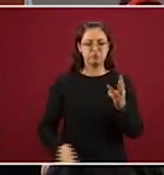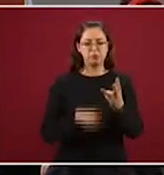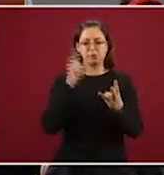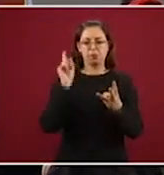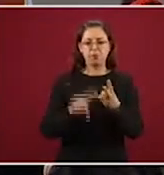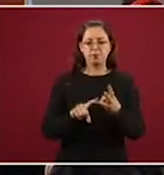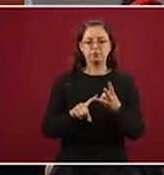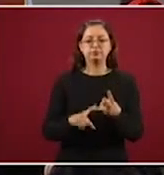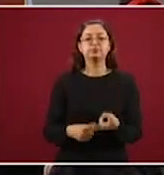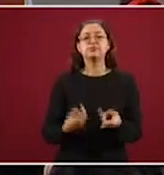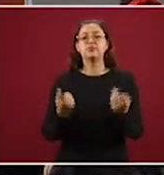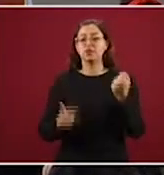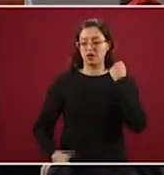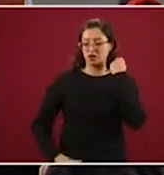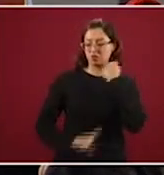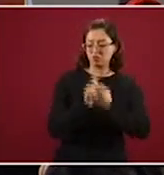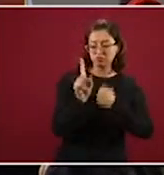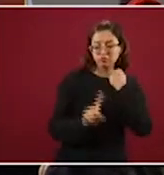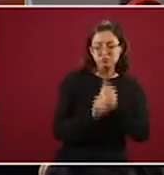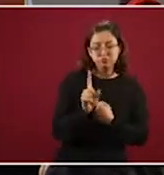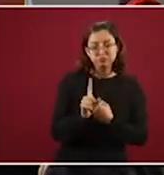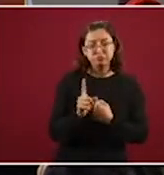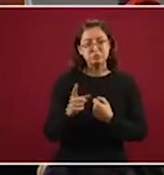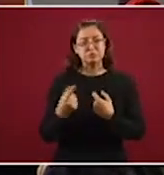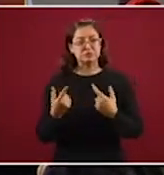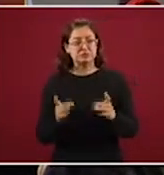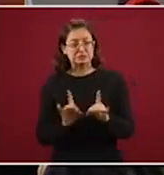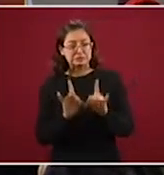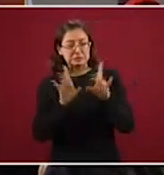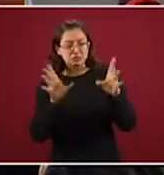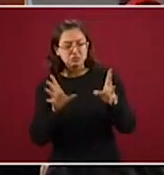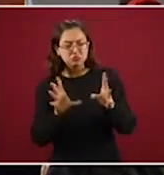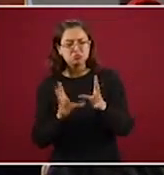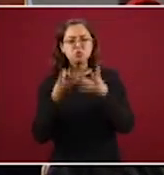la solución pacífica de controversias,